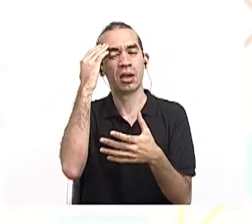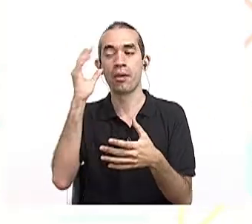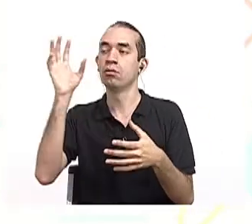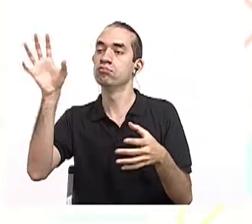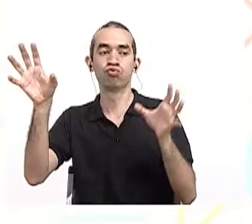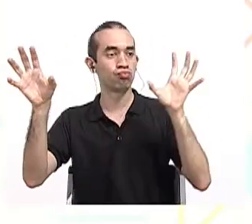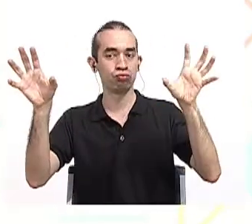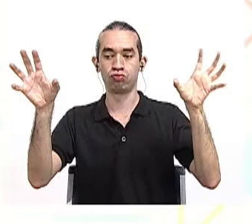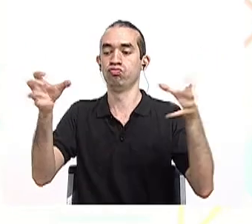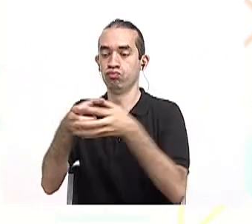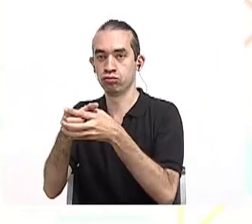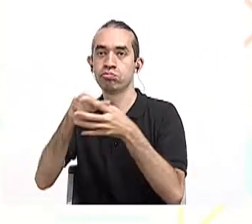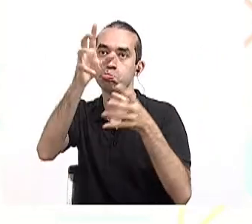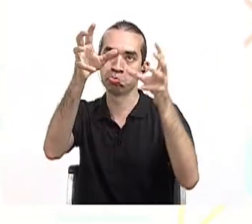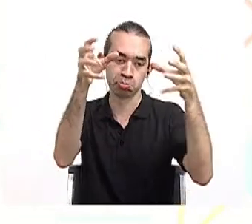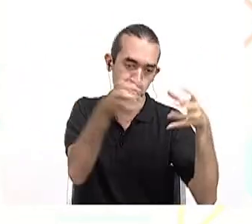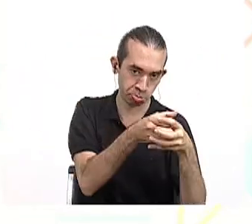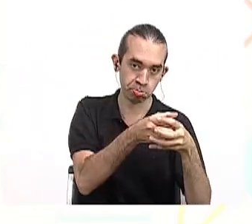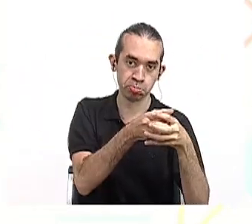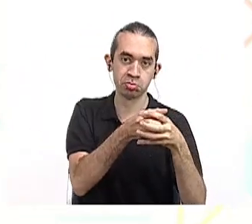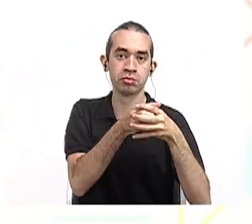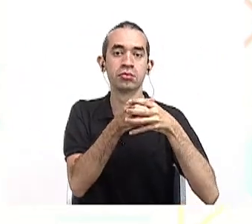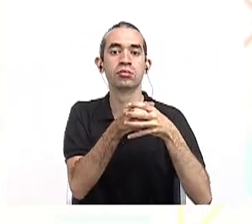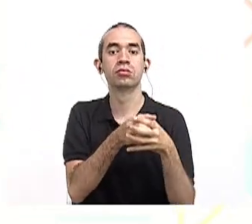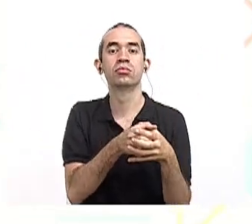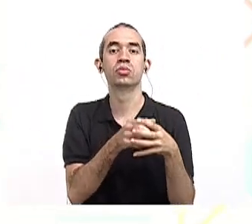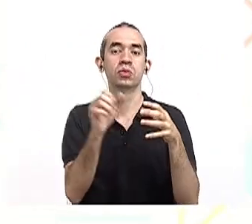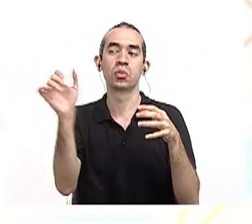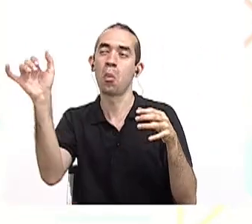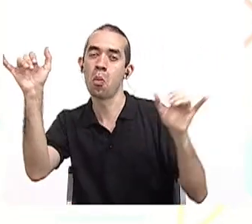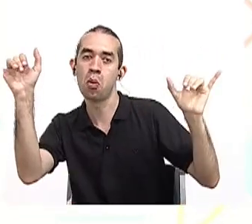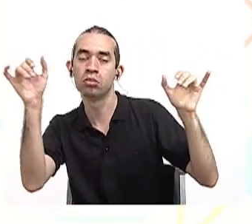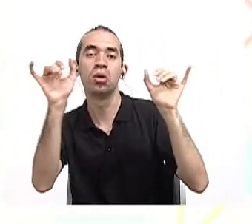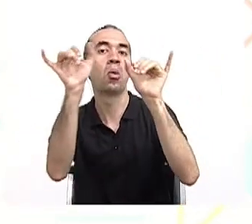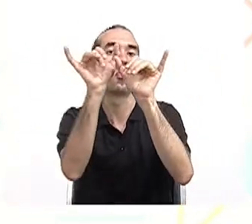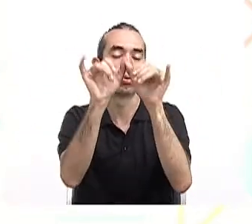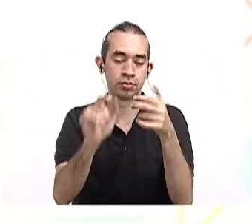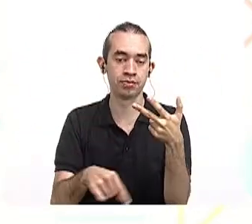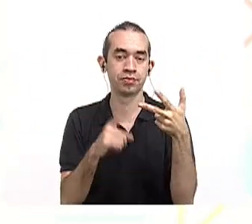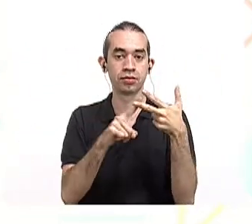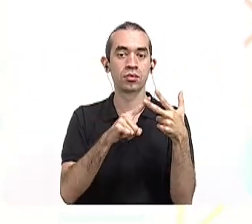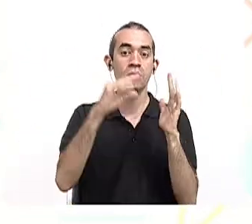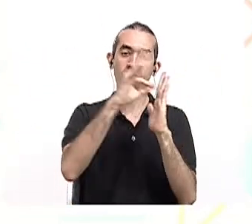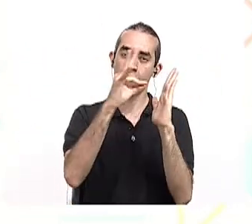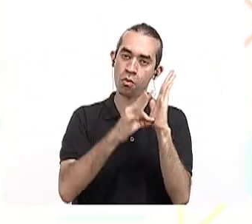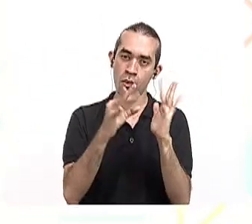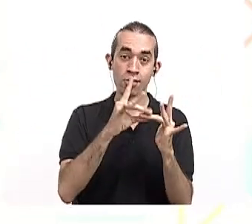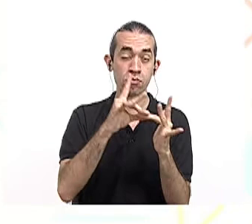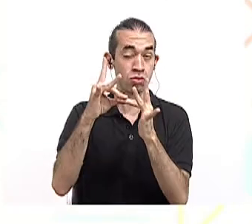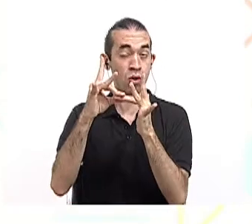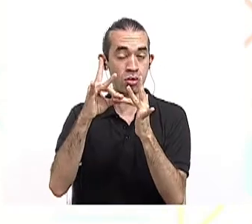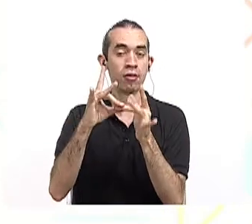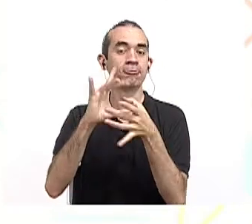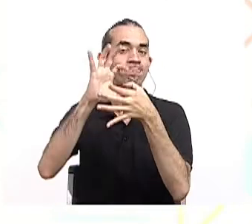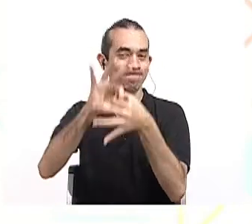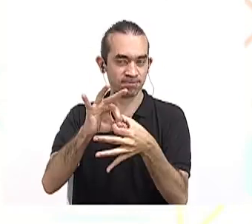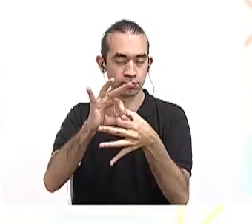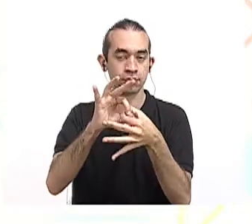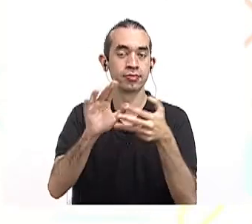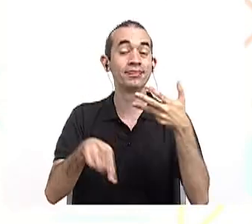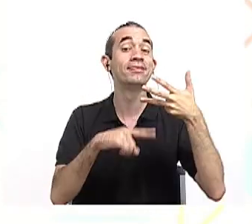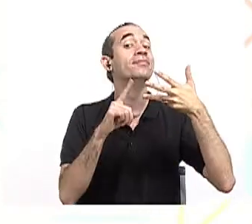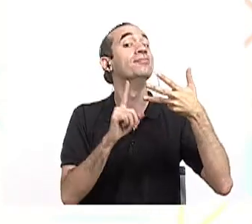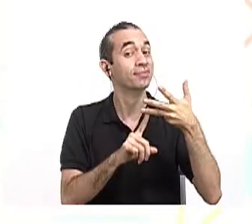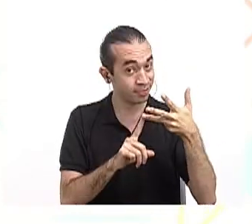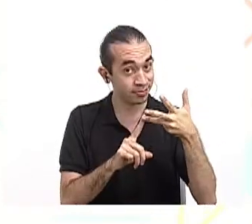de acuerdo a lo que tienen en común. Productos notables. Y también